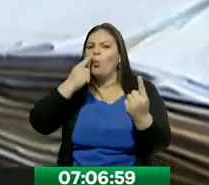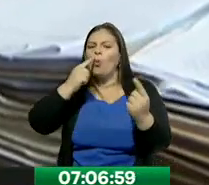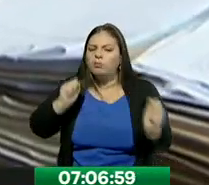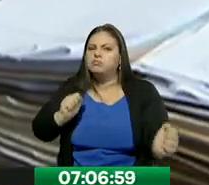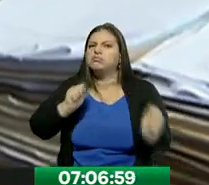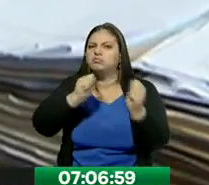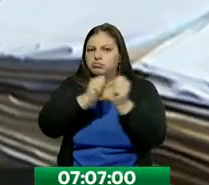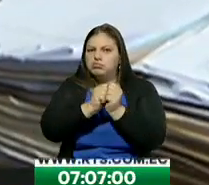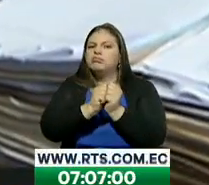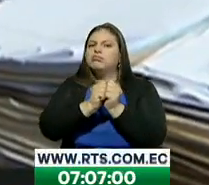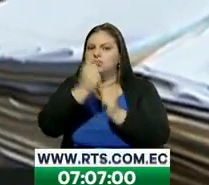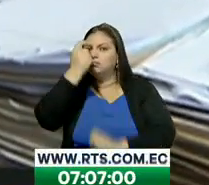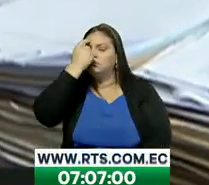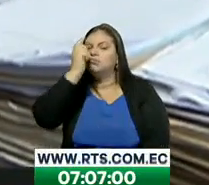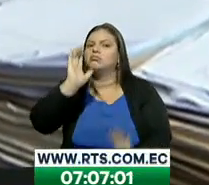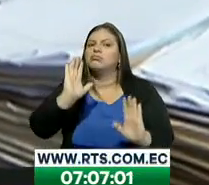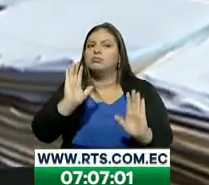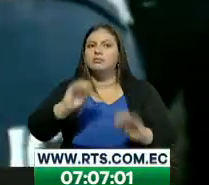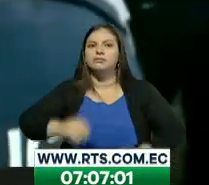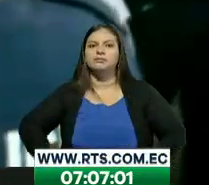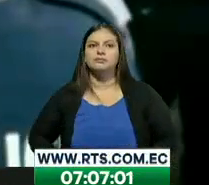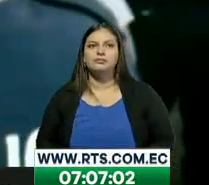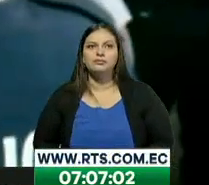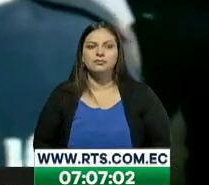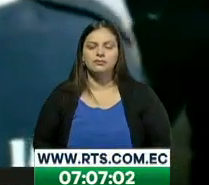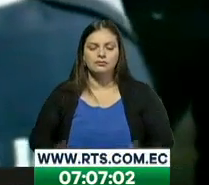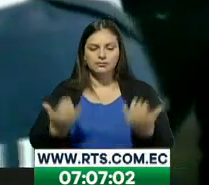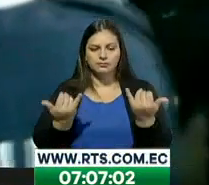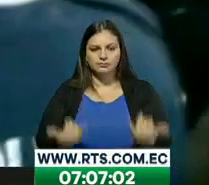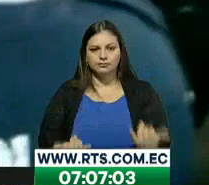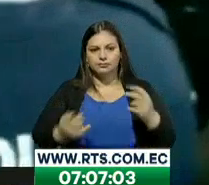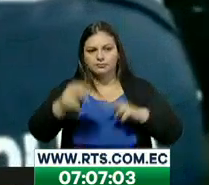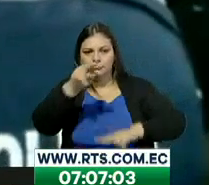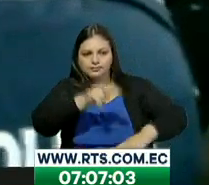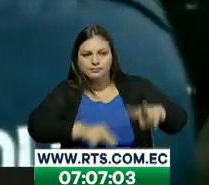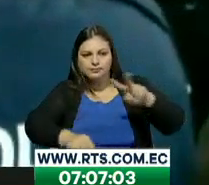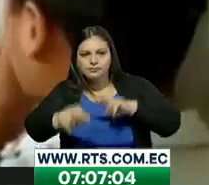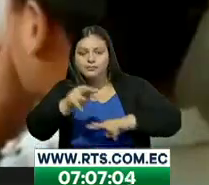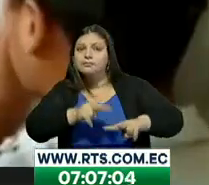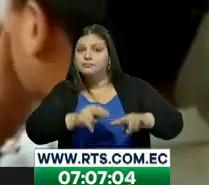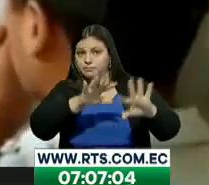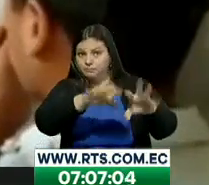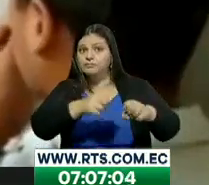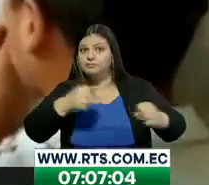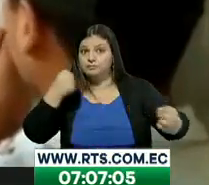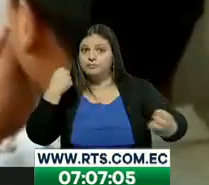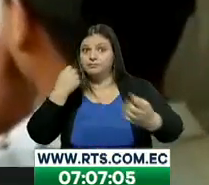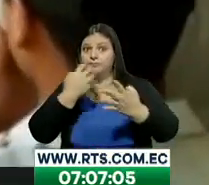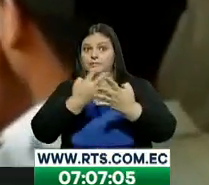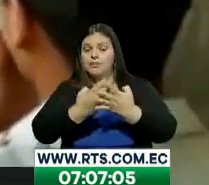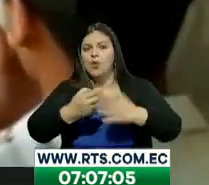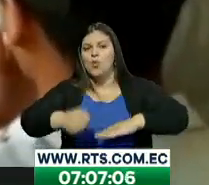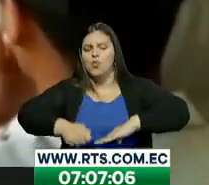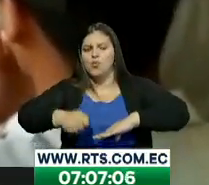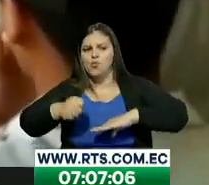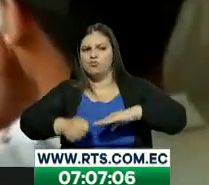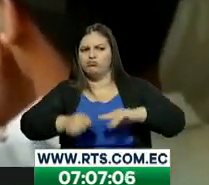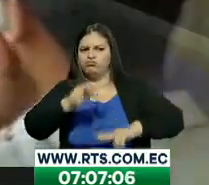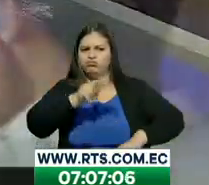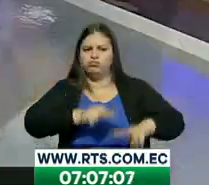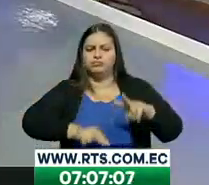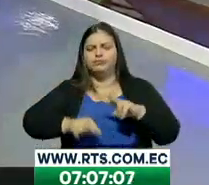ese caso, que por ahora tiene al principal sospechoso, ya no en calidad de prófugo, informó Charlie Pizarro.